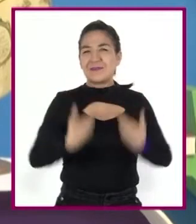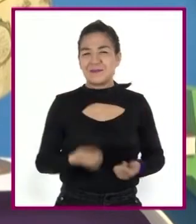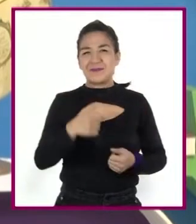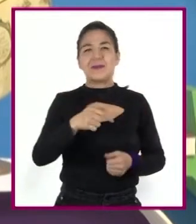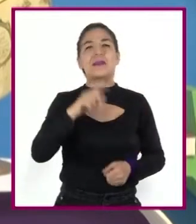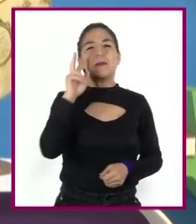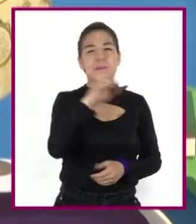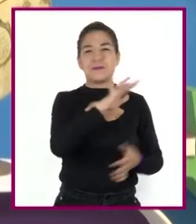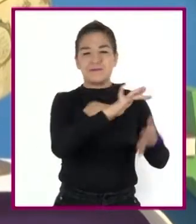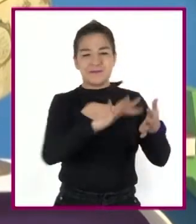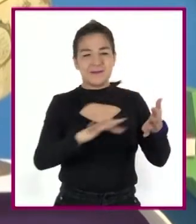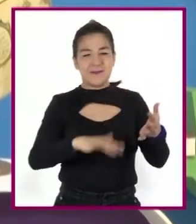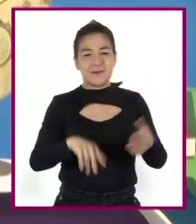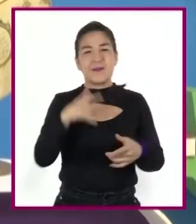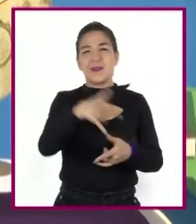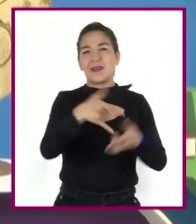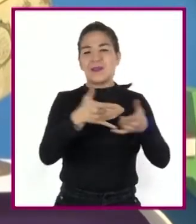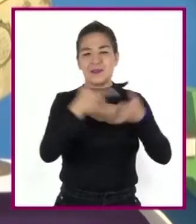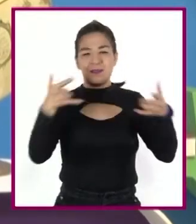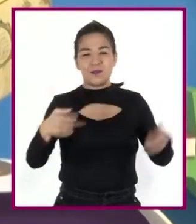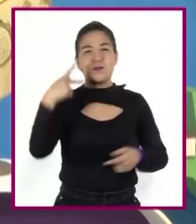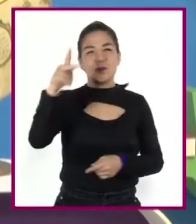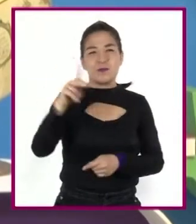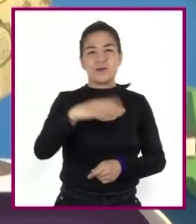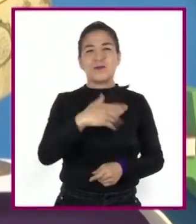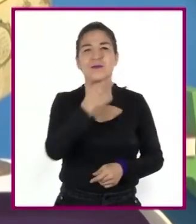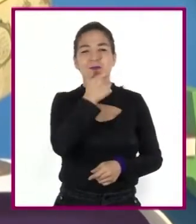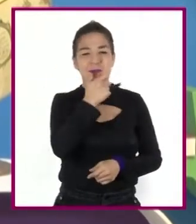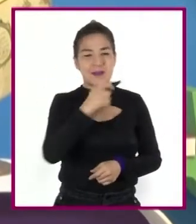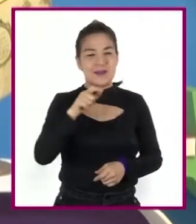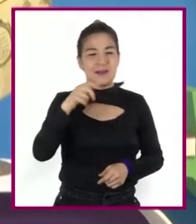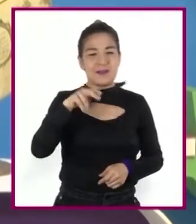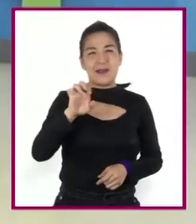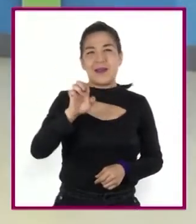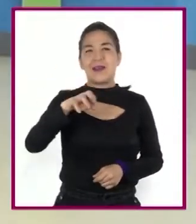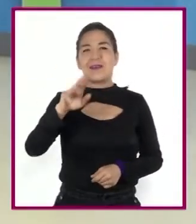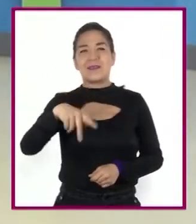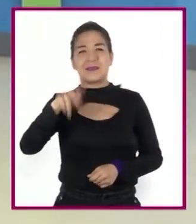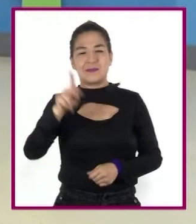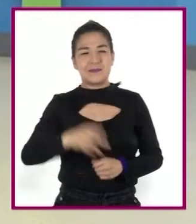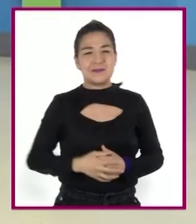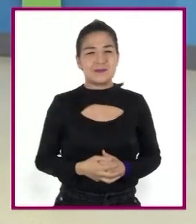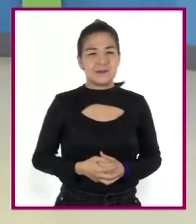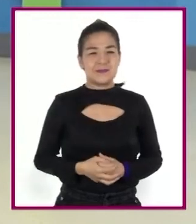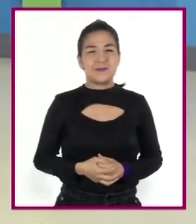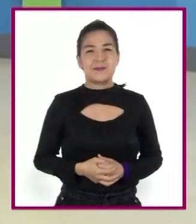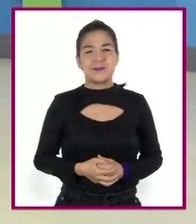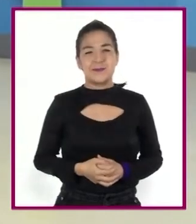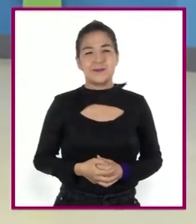el siguiente texto del historiador británico Eric Hobsbawm.